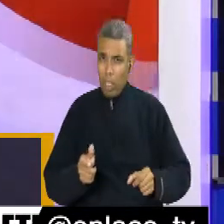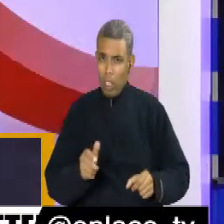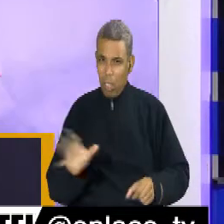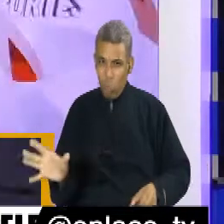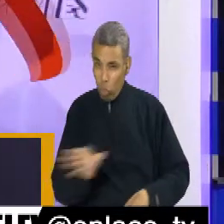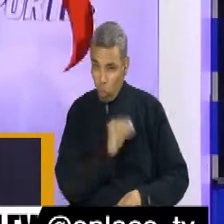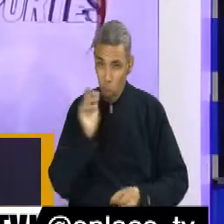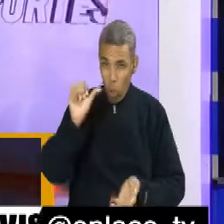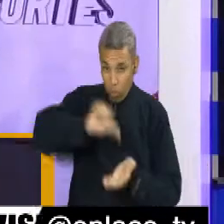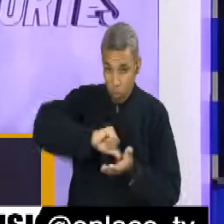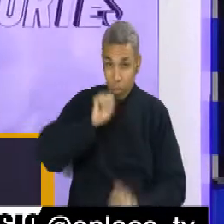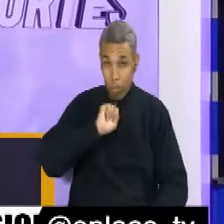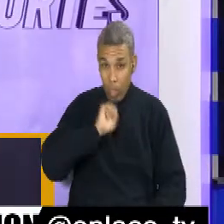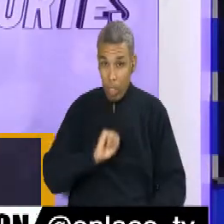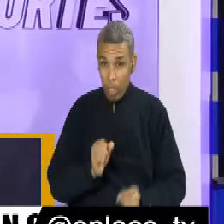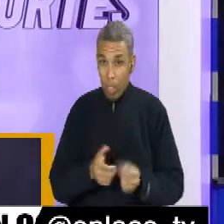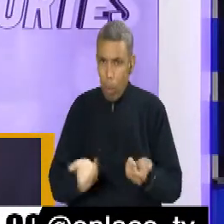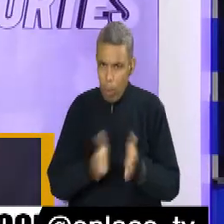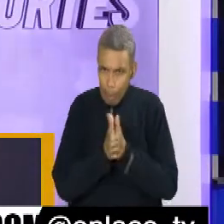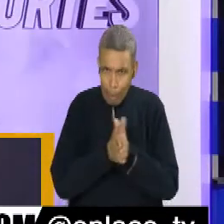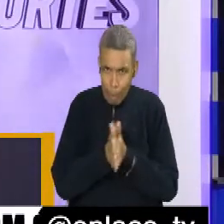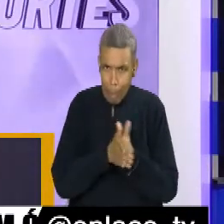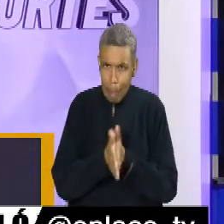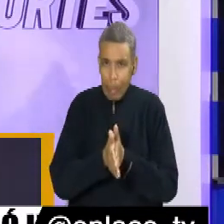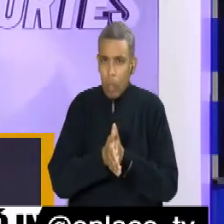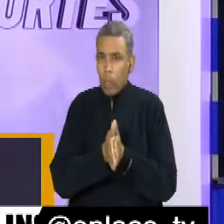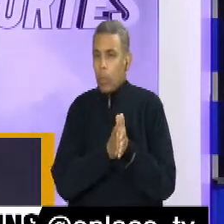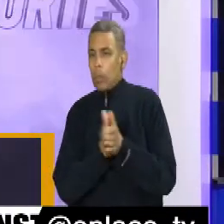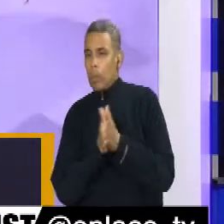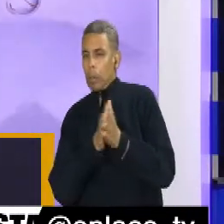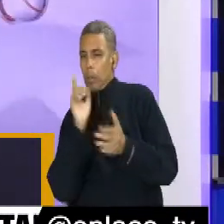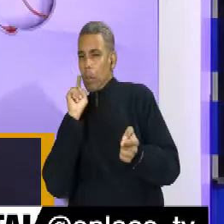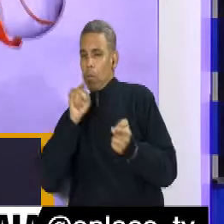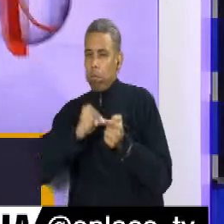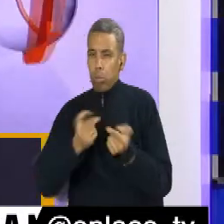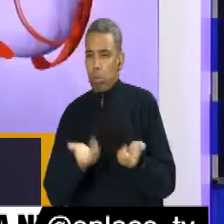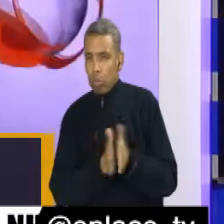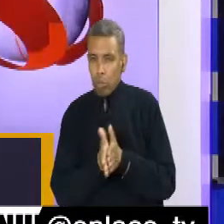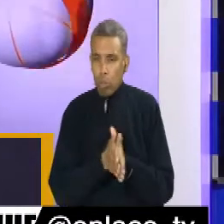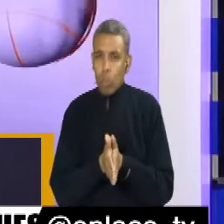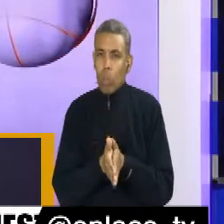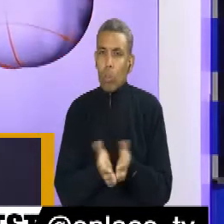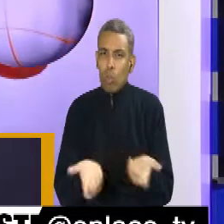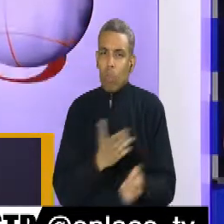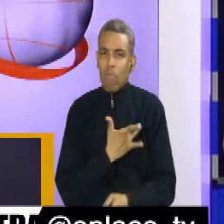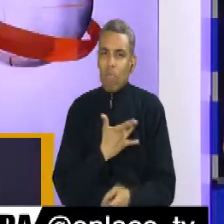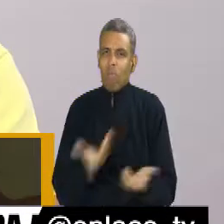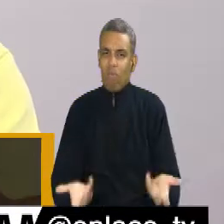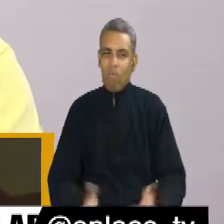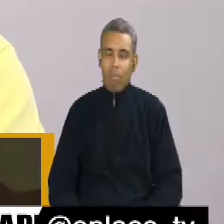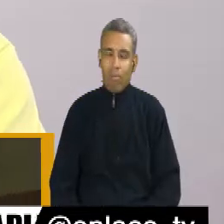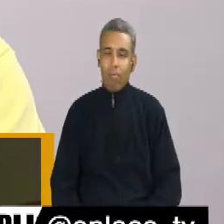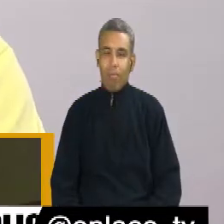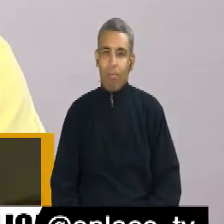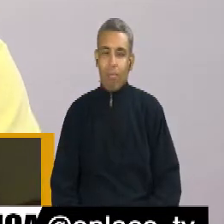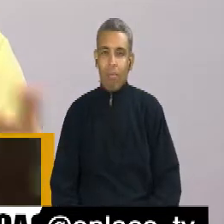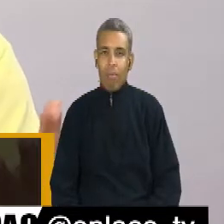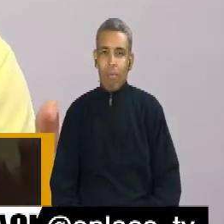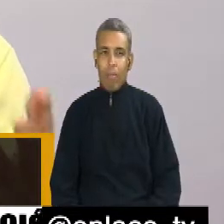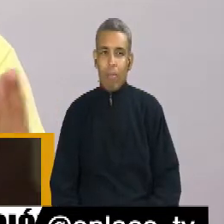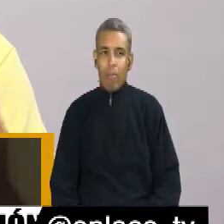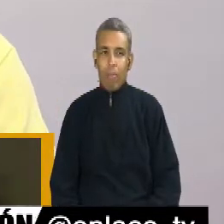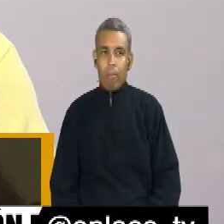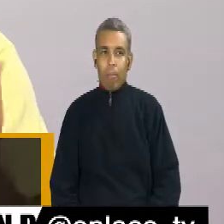aplaudir definitivamente. ¿Qué expectativas tienen ustedes de estos 3 días de competencia? Bueno,